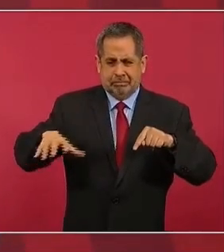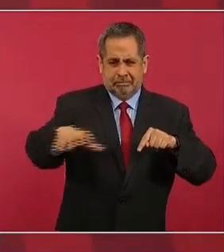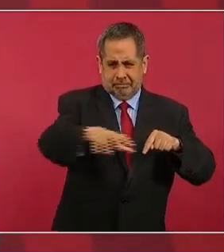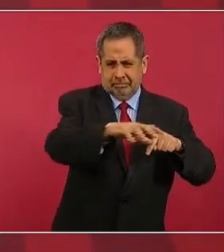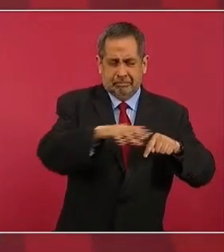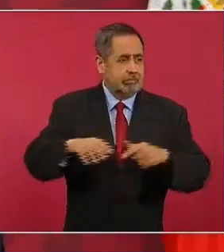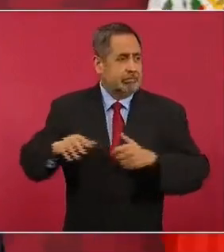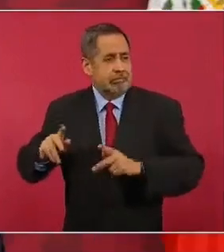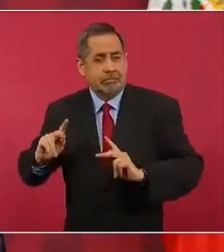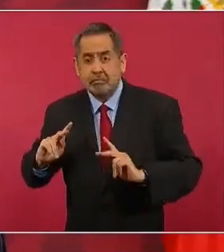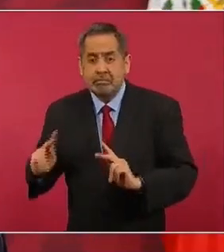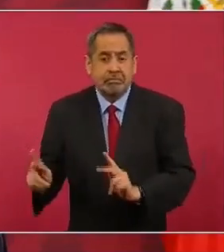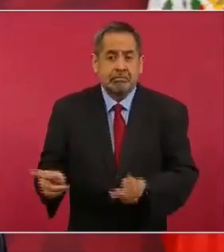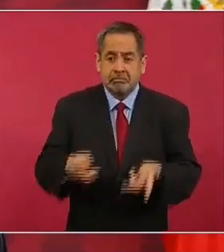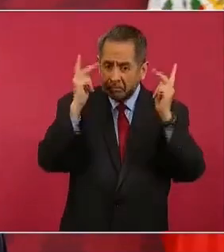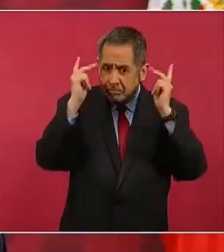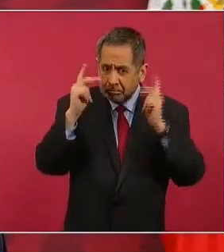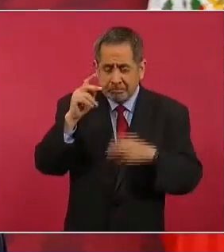de manglares,